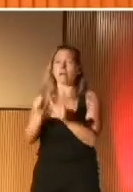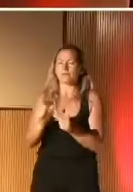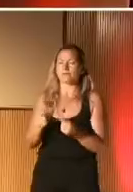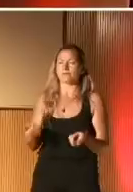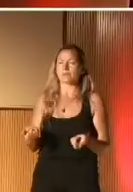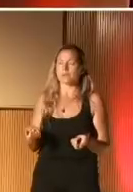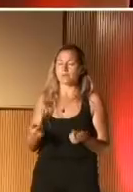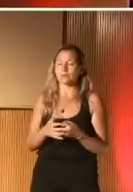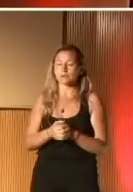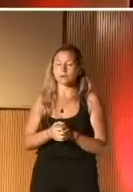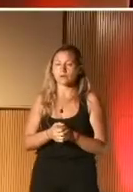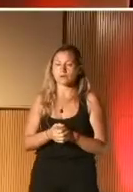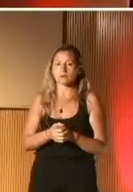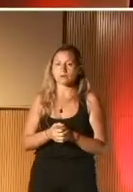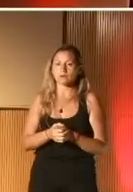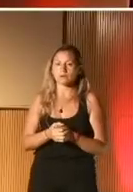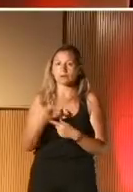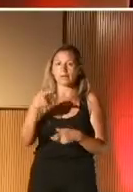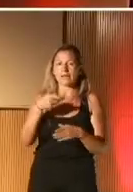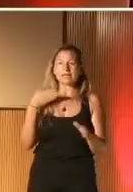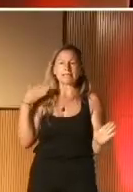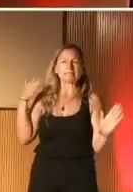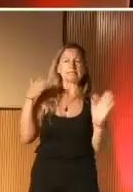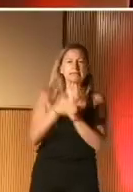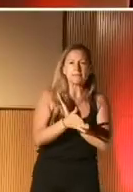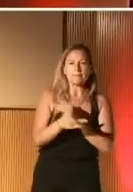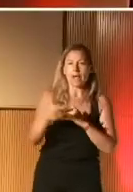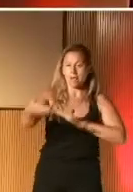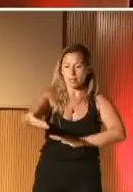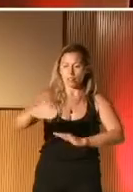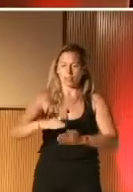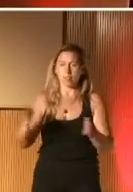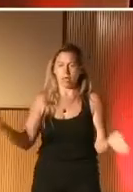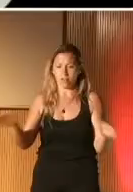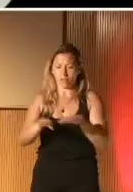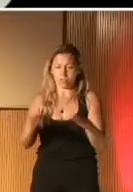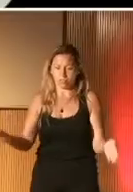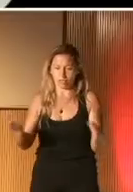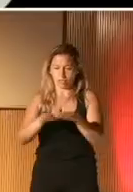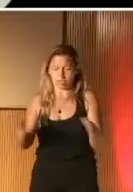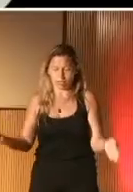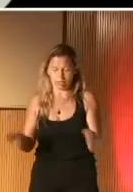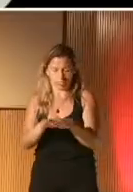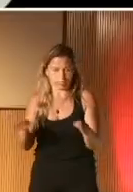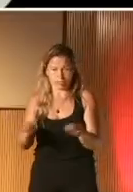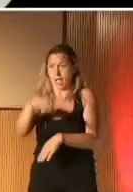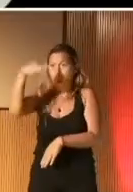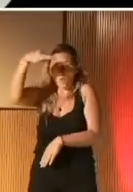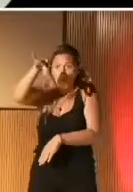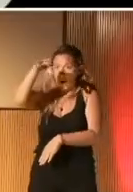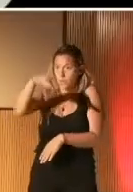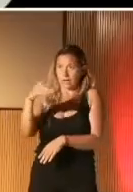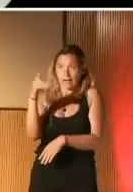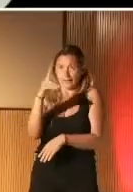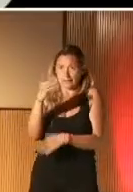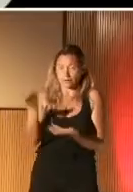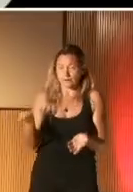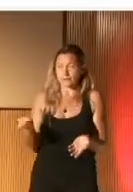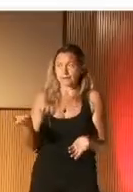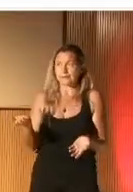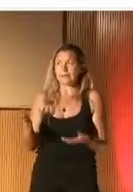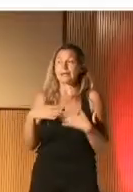se perdía cuando doblamos siempre en la misma dirección. ¿De acuerdo? Nos quedamos en una única dimensión sobre la que doblamos. ¿Vale? Entonces,